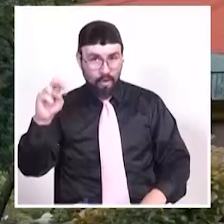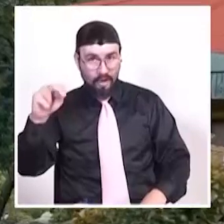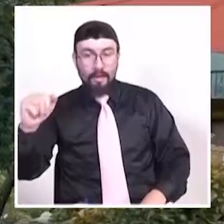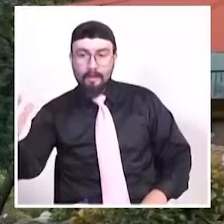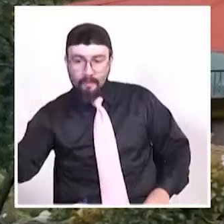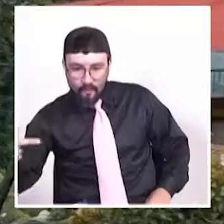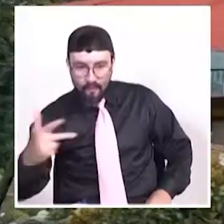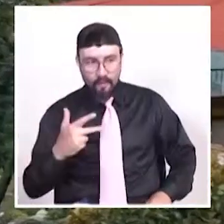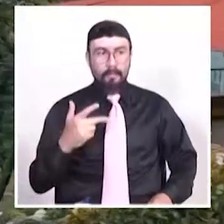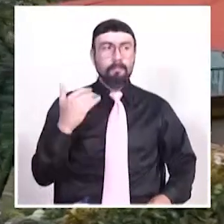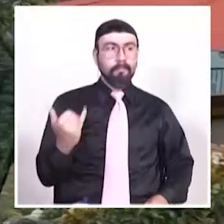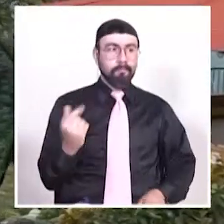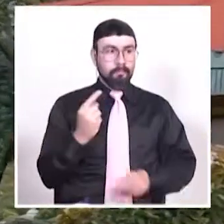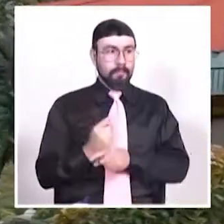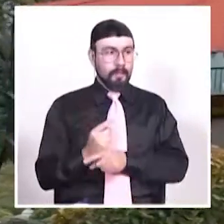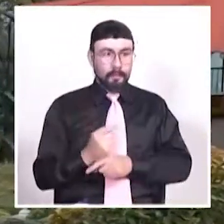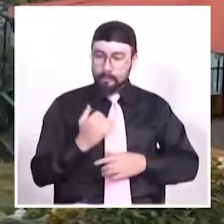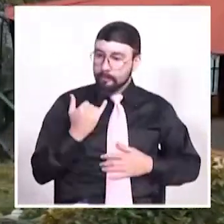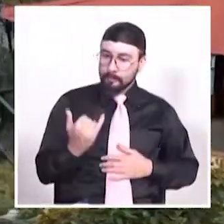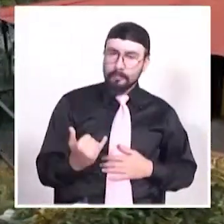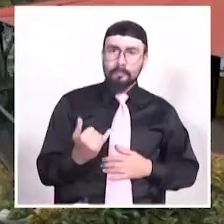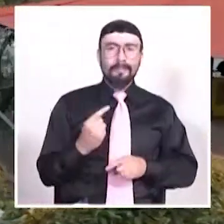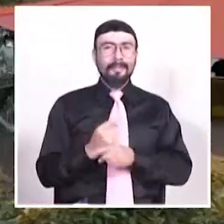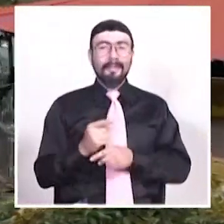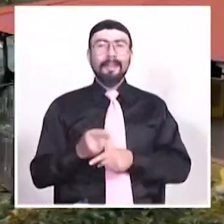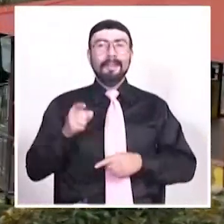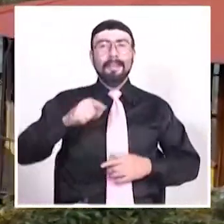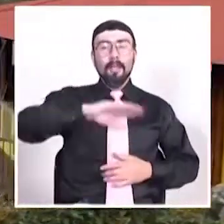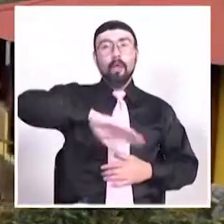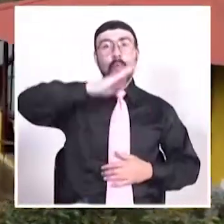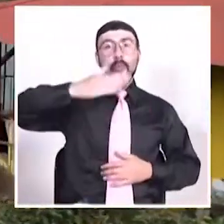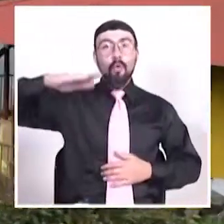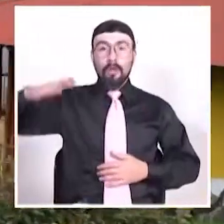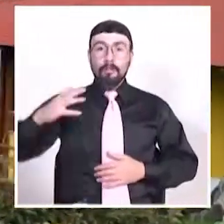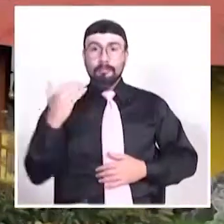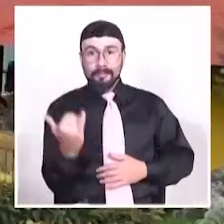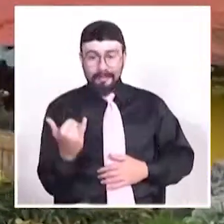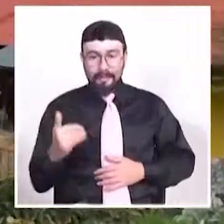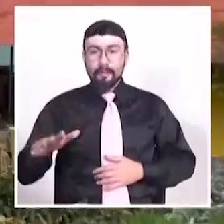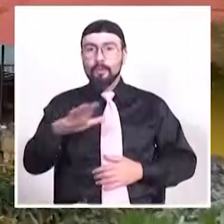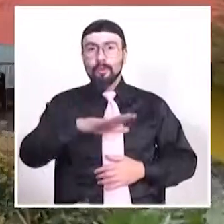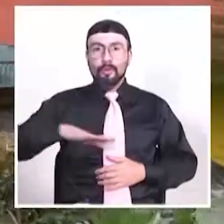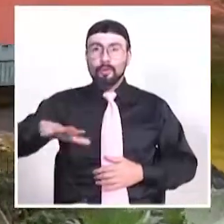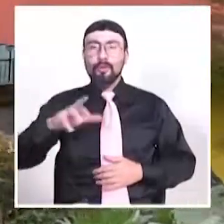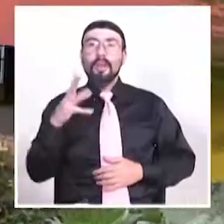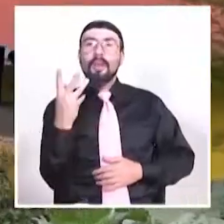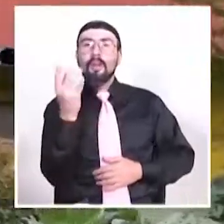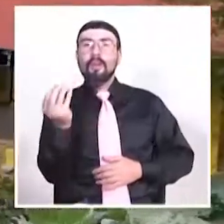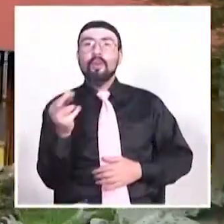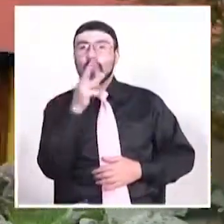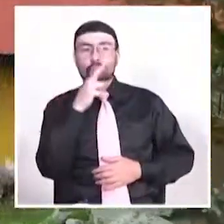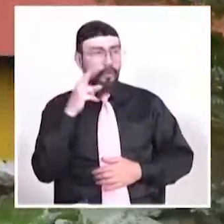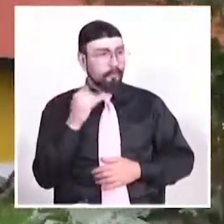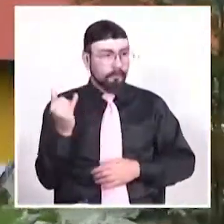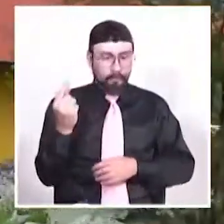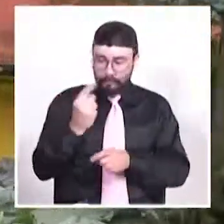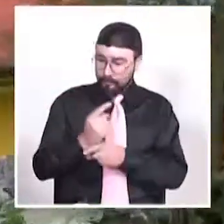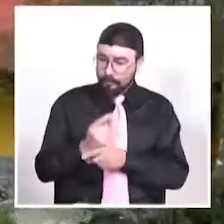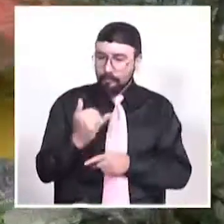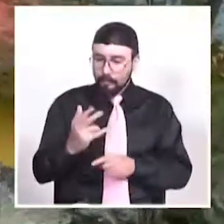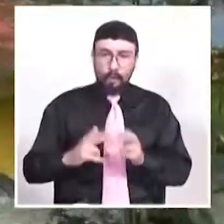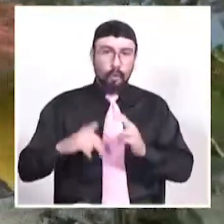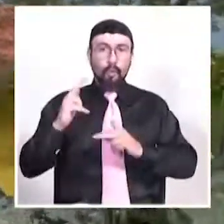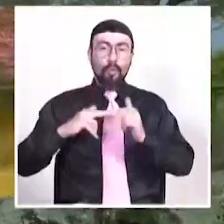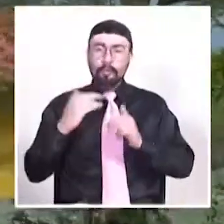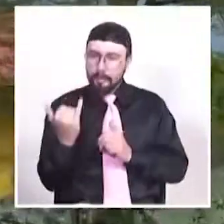Cúcuta. En las montañas, en la zona rural de ese municipio, y en medio de las montañas, construimos esta